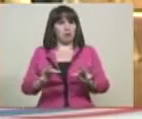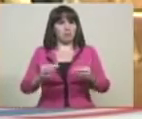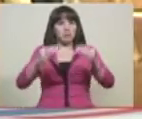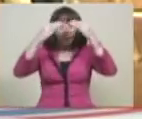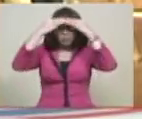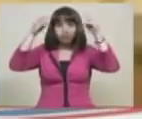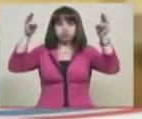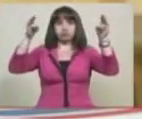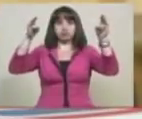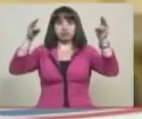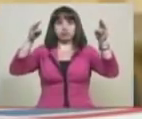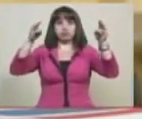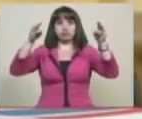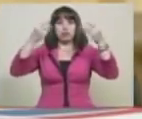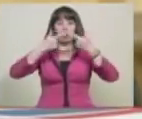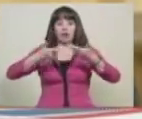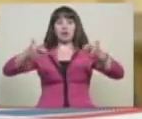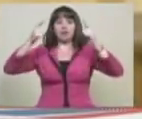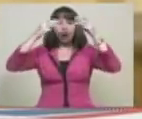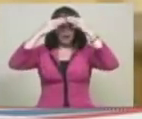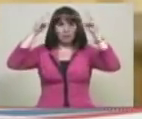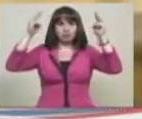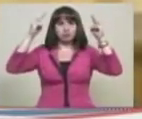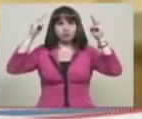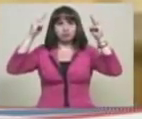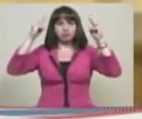tu mente. Libera tu mente.